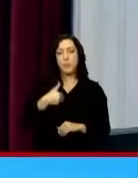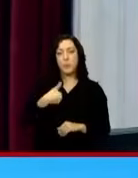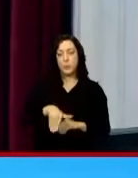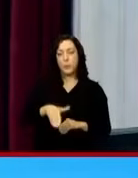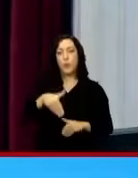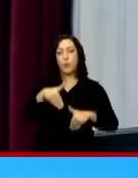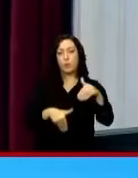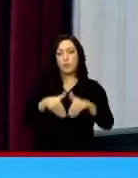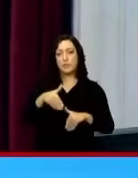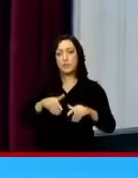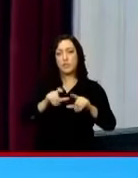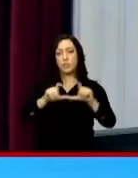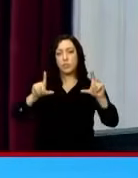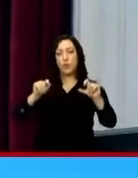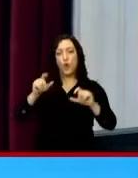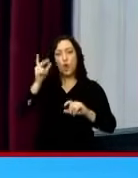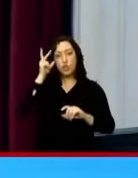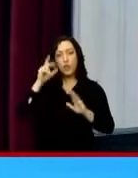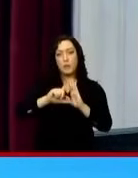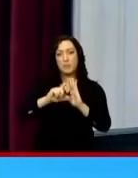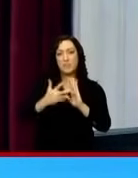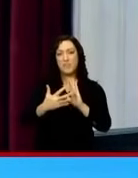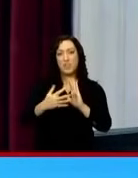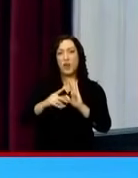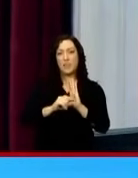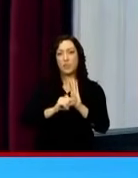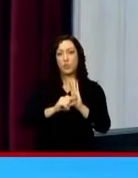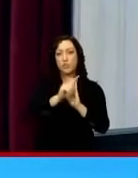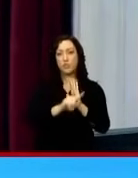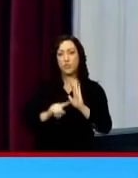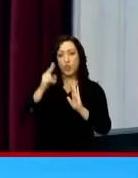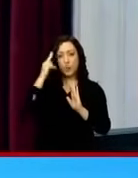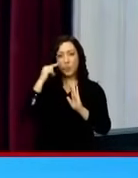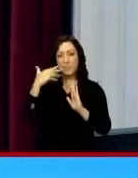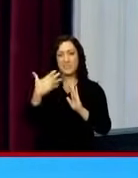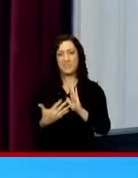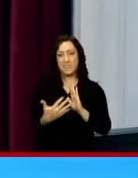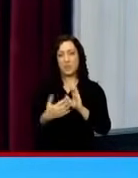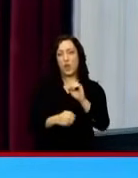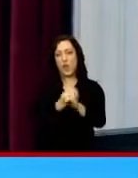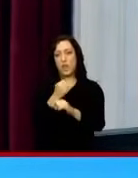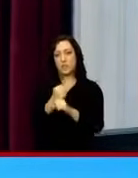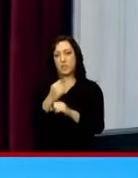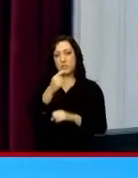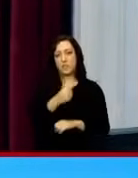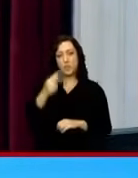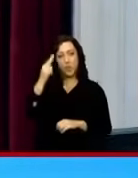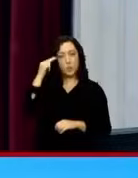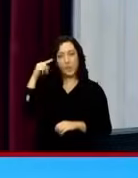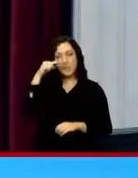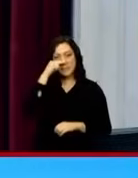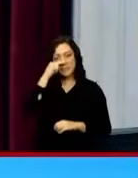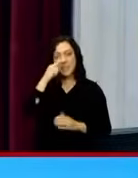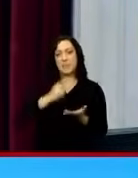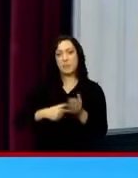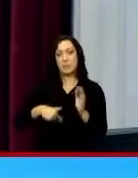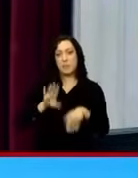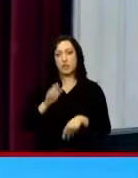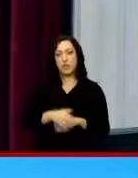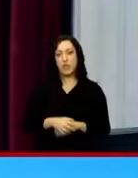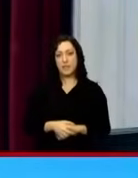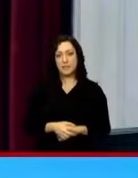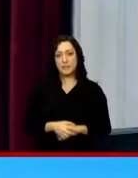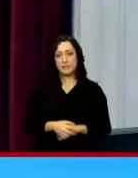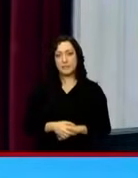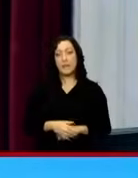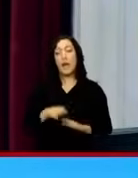¿Qué le duele? El dedo. Marque 1, marque 2. Mire que me estoy por morir. Bueno, enseguida vamos y te cuelgan.